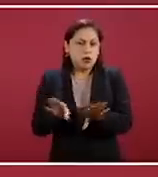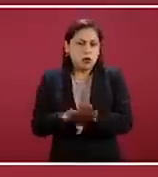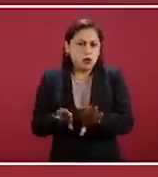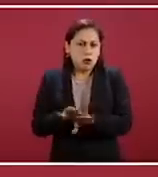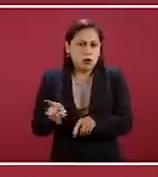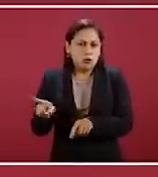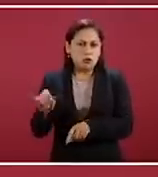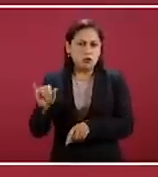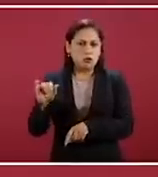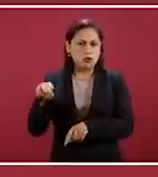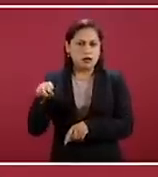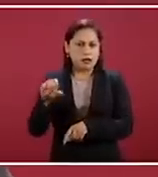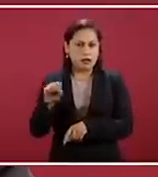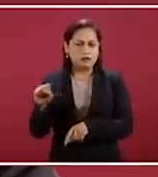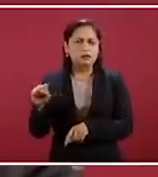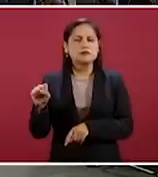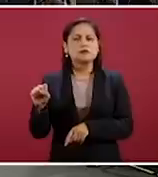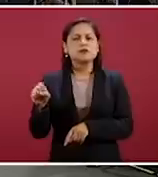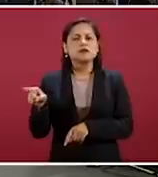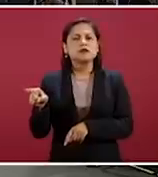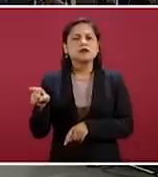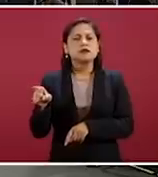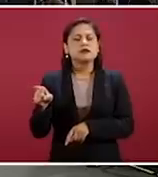lo más